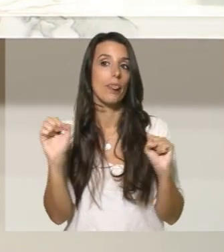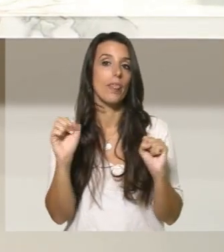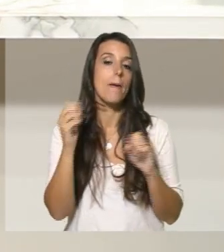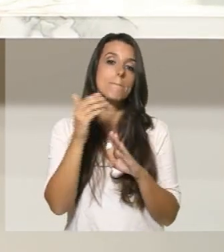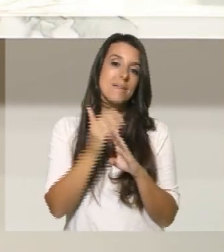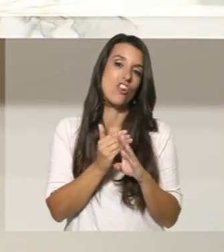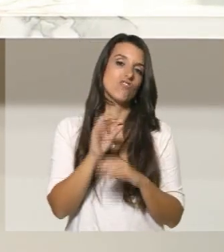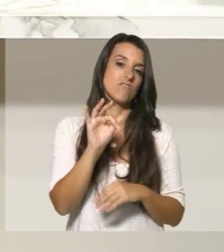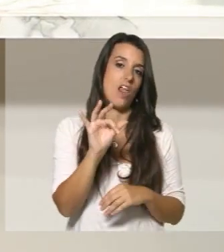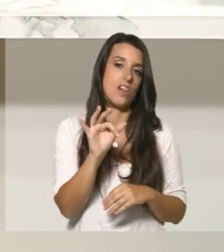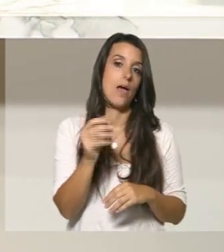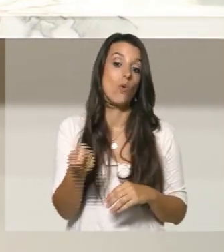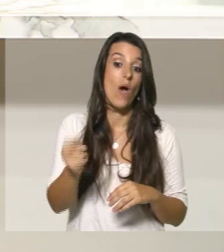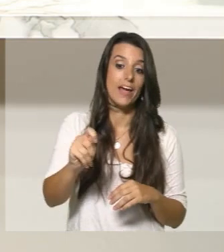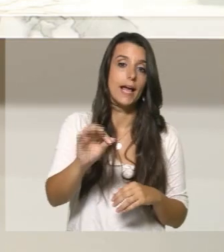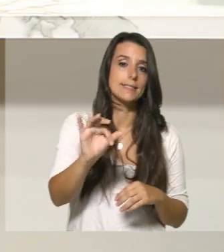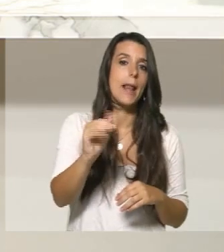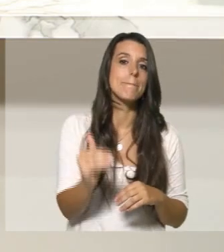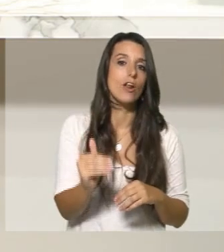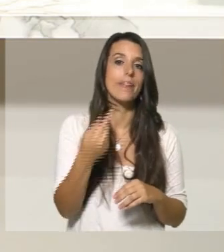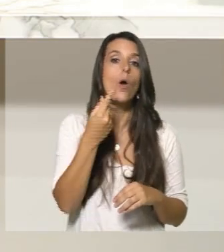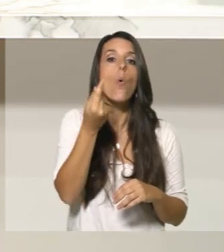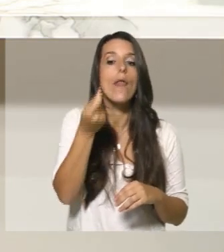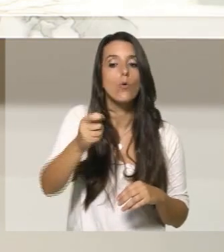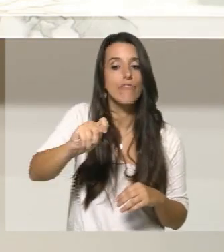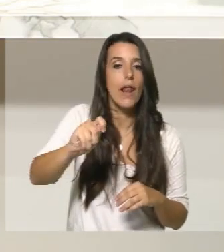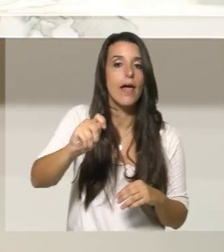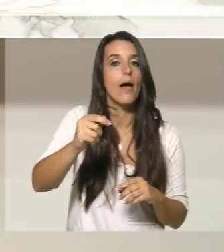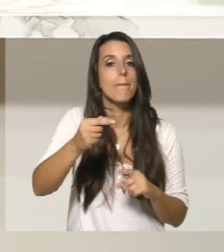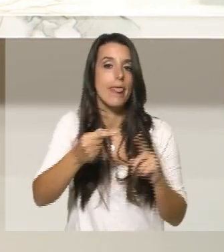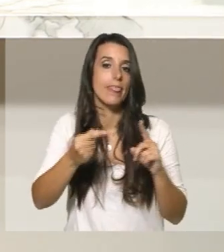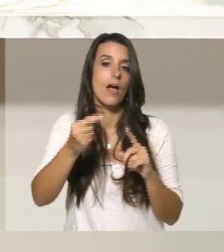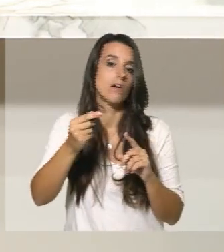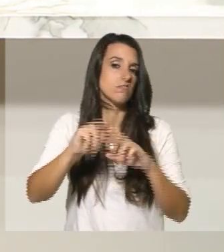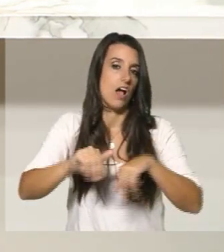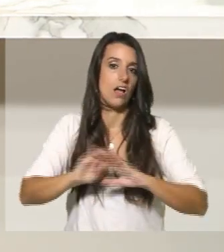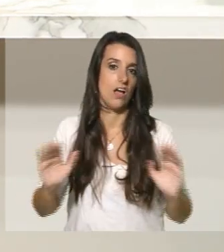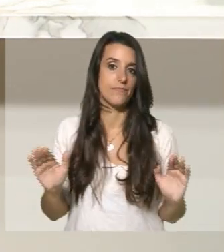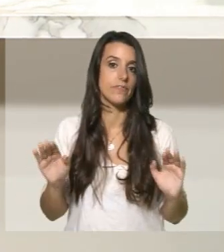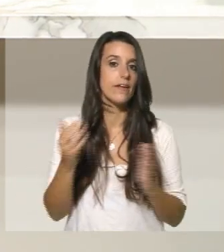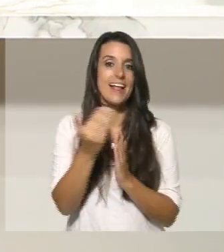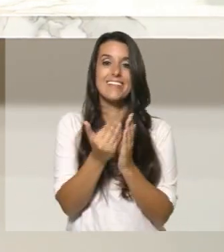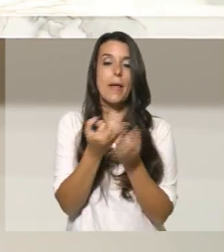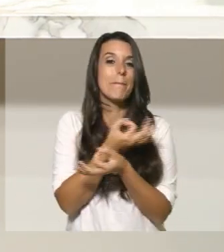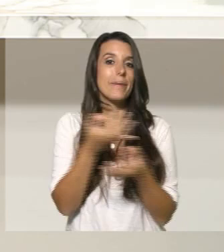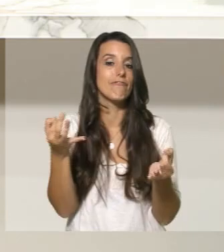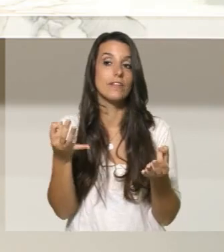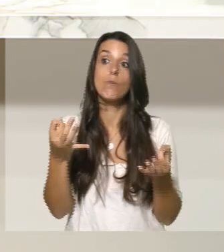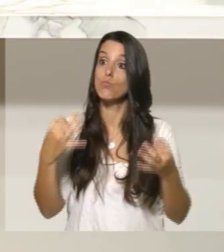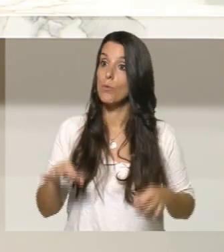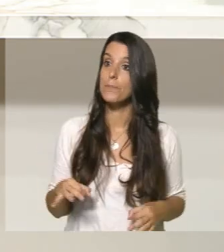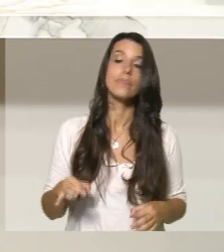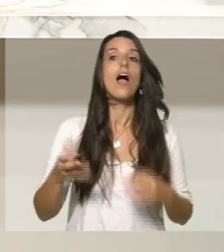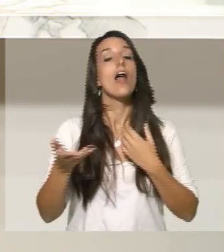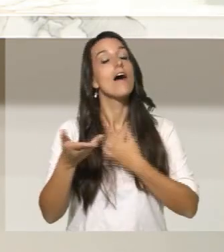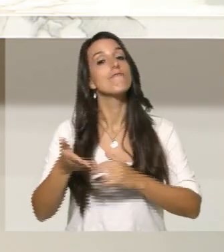bajarle la cantidad de sodio que le agregamos. Viste que siempre dice una cucharadita de sal media, eso se lo podemos eliminar y la receta va a quedar perfecta igual. Brillante. Perfecto.